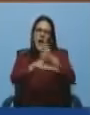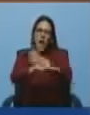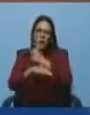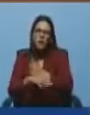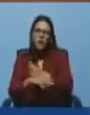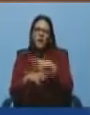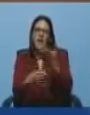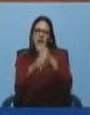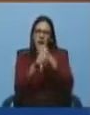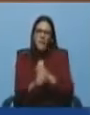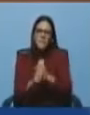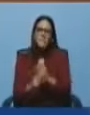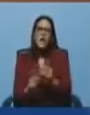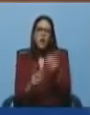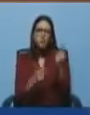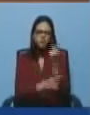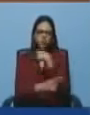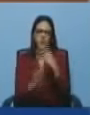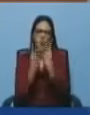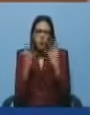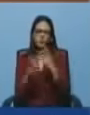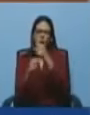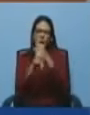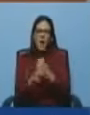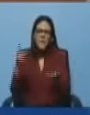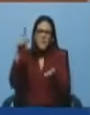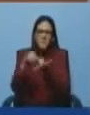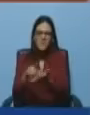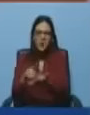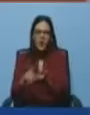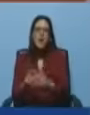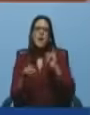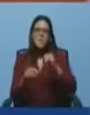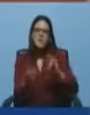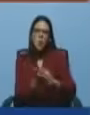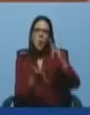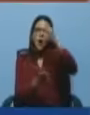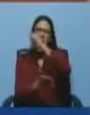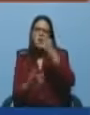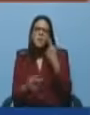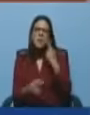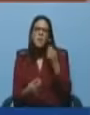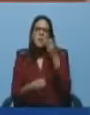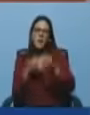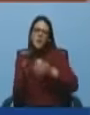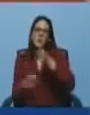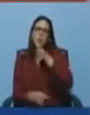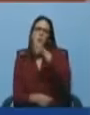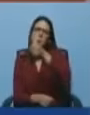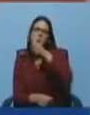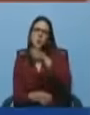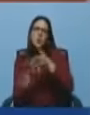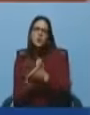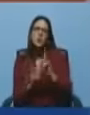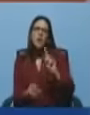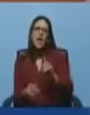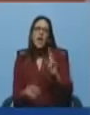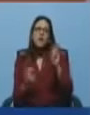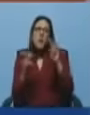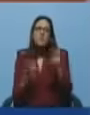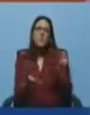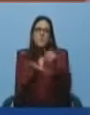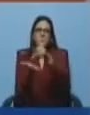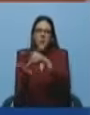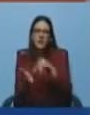que lo esperan acá en el aeropuerto de Kazán para tomar esas primeras impresiones de esta nueva